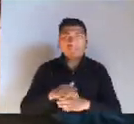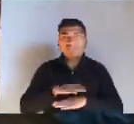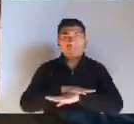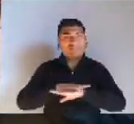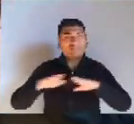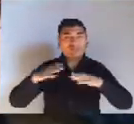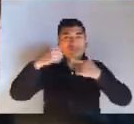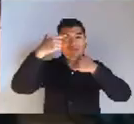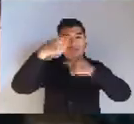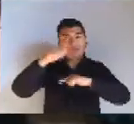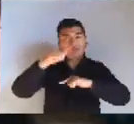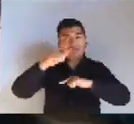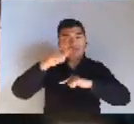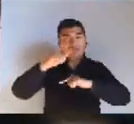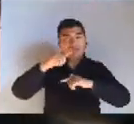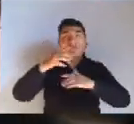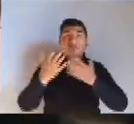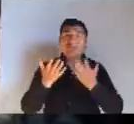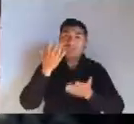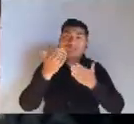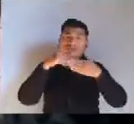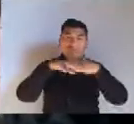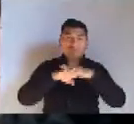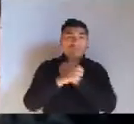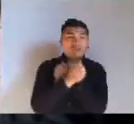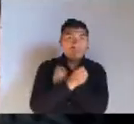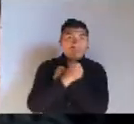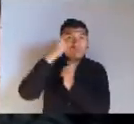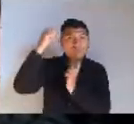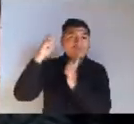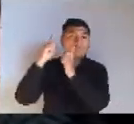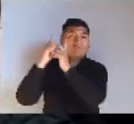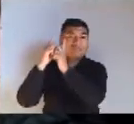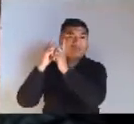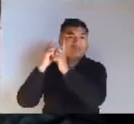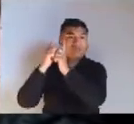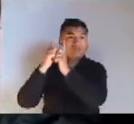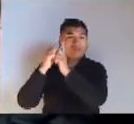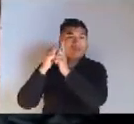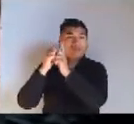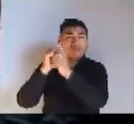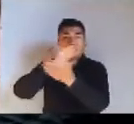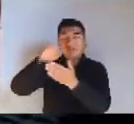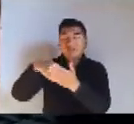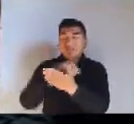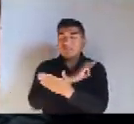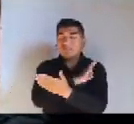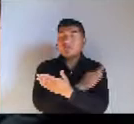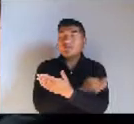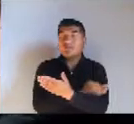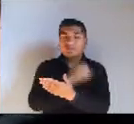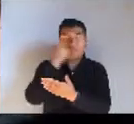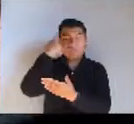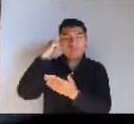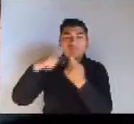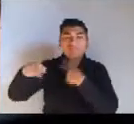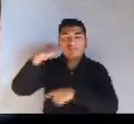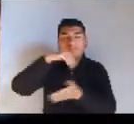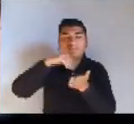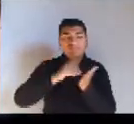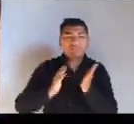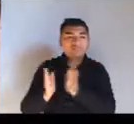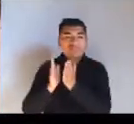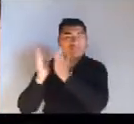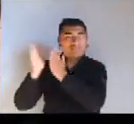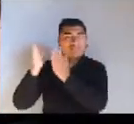límites, pues debe estar dentro el amor, el encuentro, dentro ese esfuerzo de distanciamiento para volver y retornar